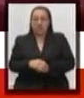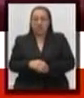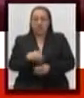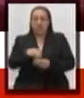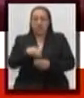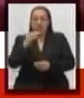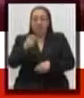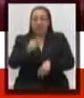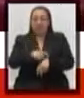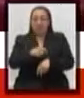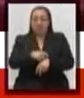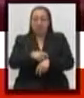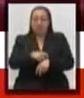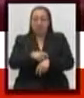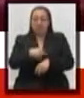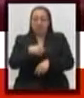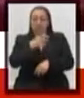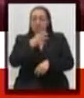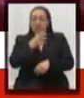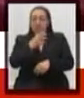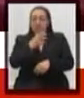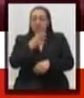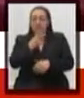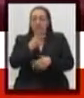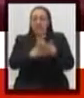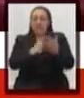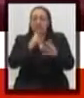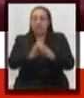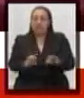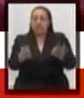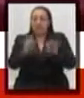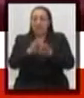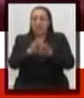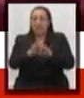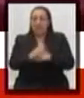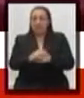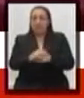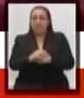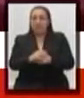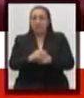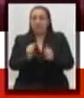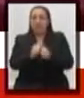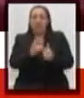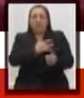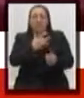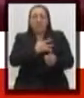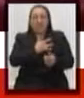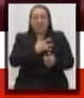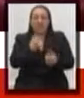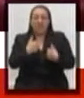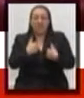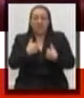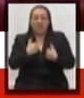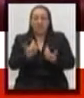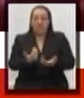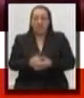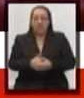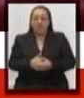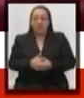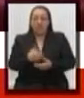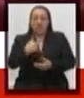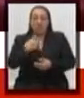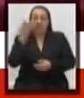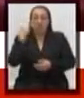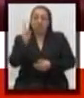esos momentos no sé qué prima en las sensaciones que experimento. Yo he